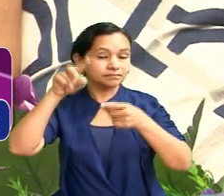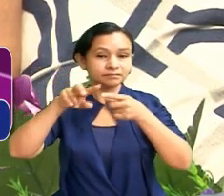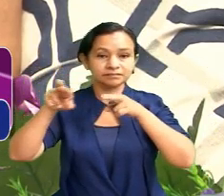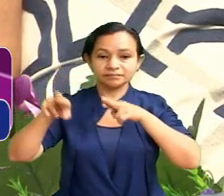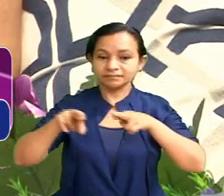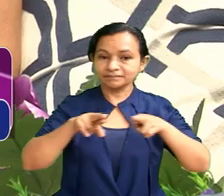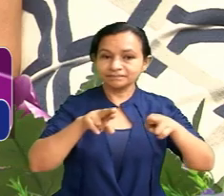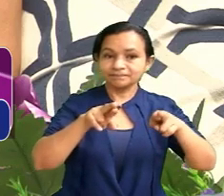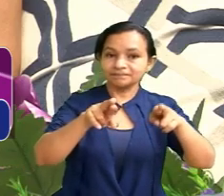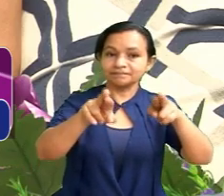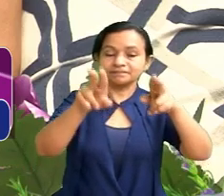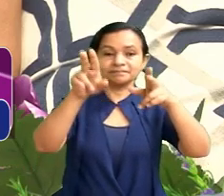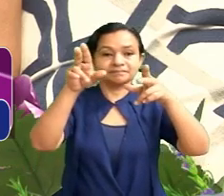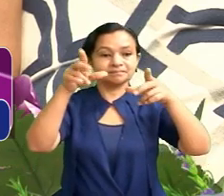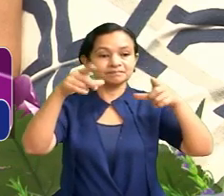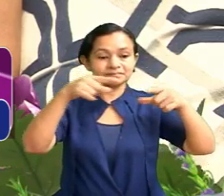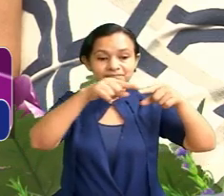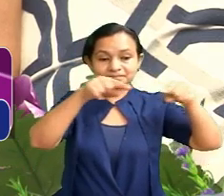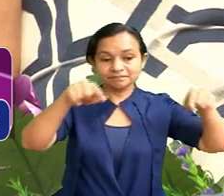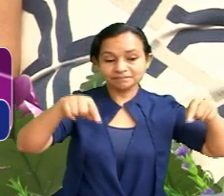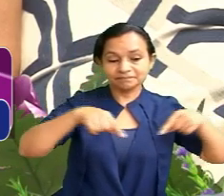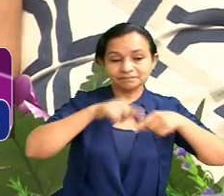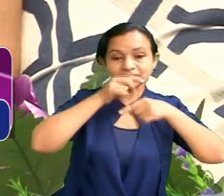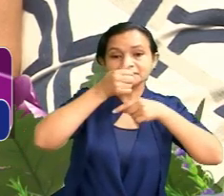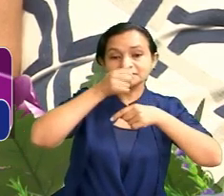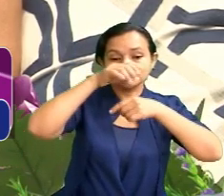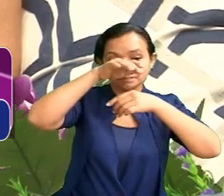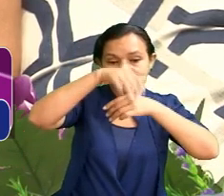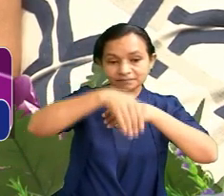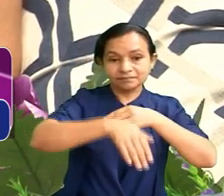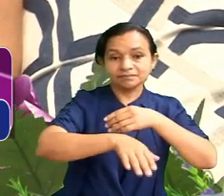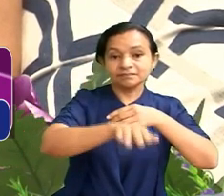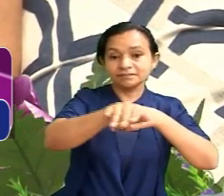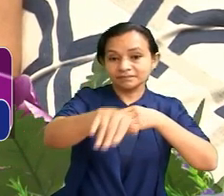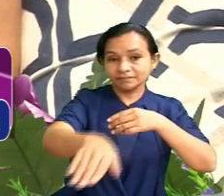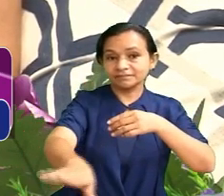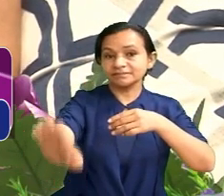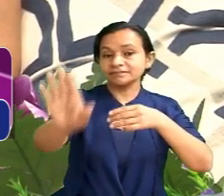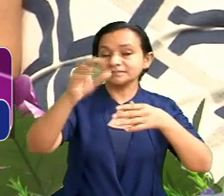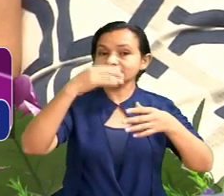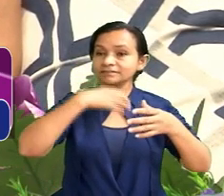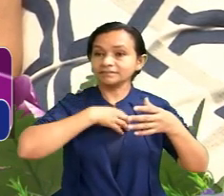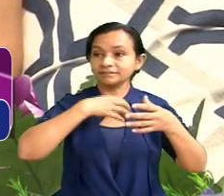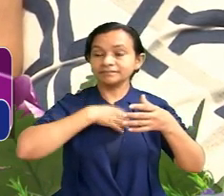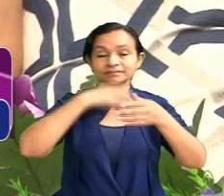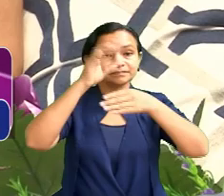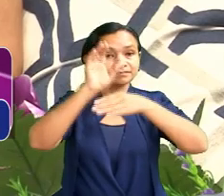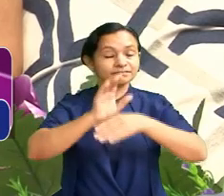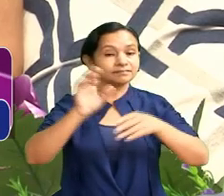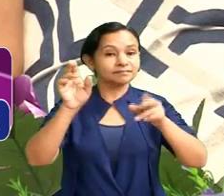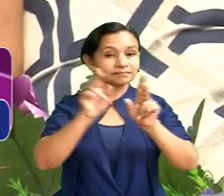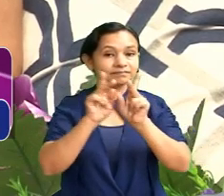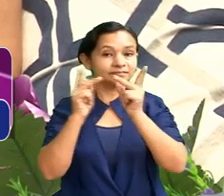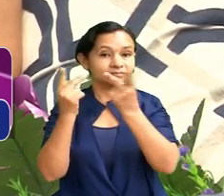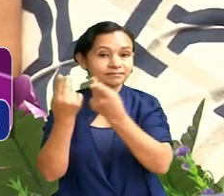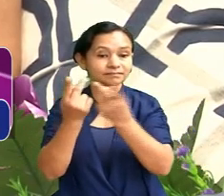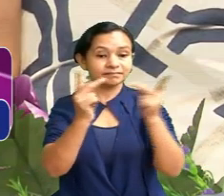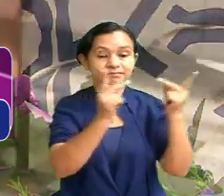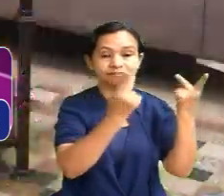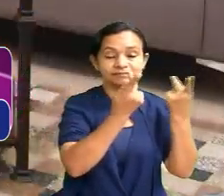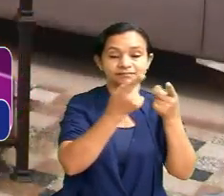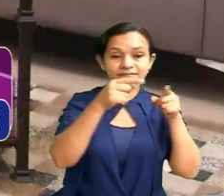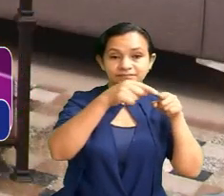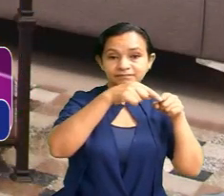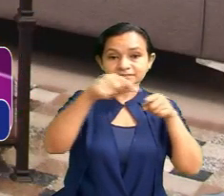verdad o sasha quebradas lo que es propio de nuestra idiosincrasia verdad de los pueblos de nuestros municipios